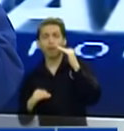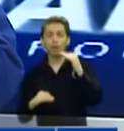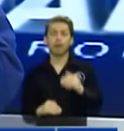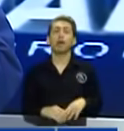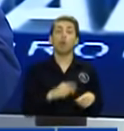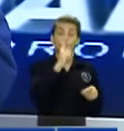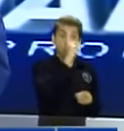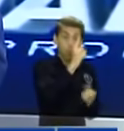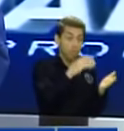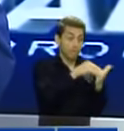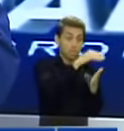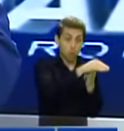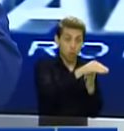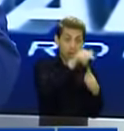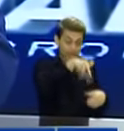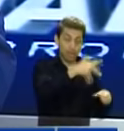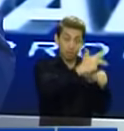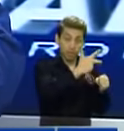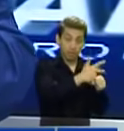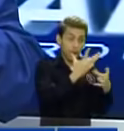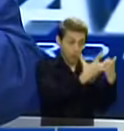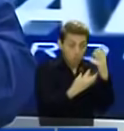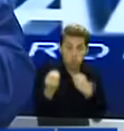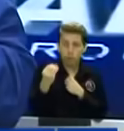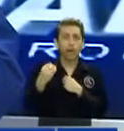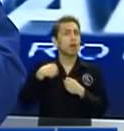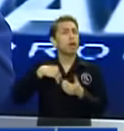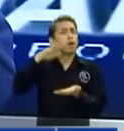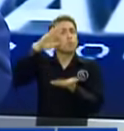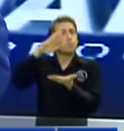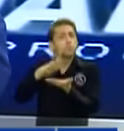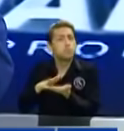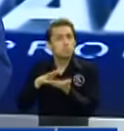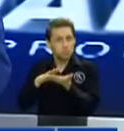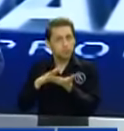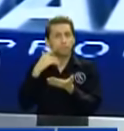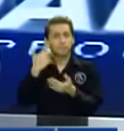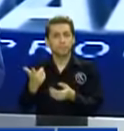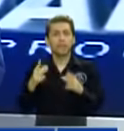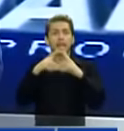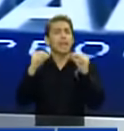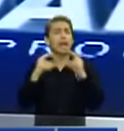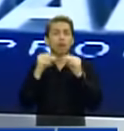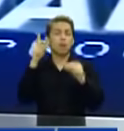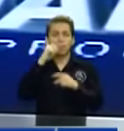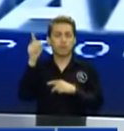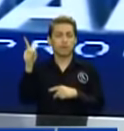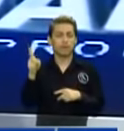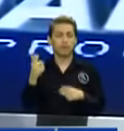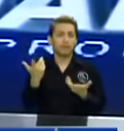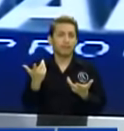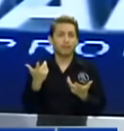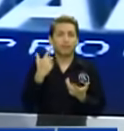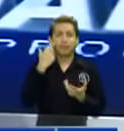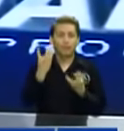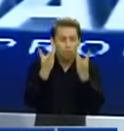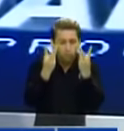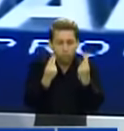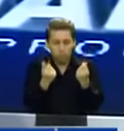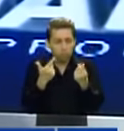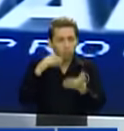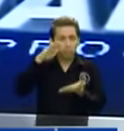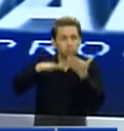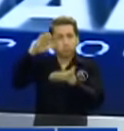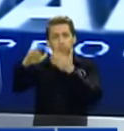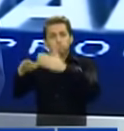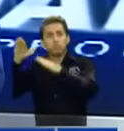el menor de Centroamérica, si quitamos a Nicaragua, que ninguno le confiamos mucho en cuanto a las cifras que nos están dando son,